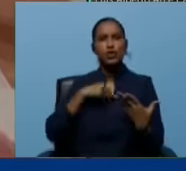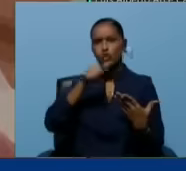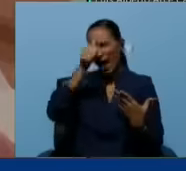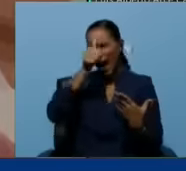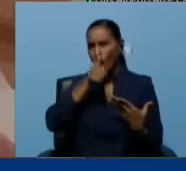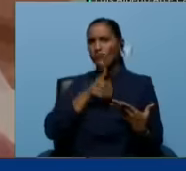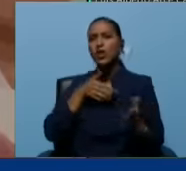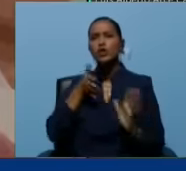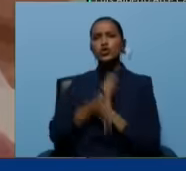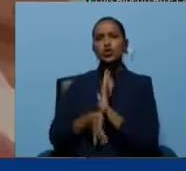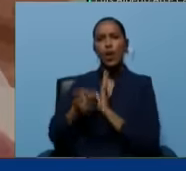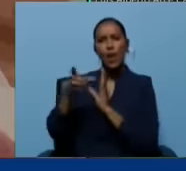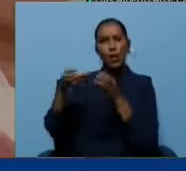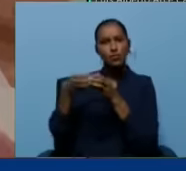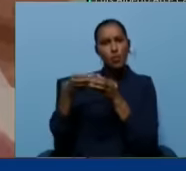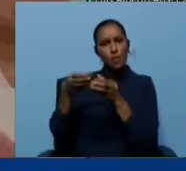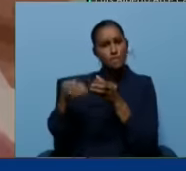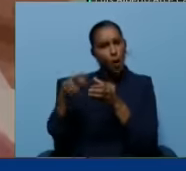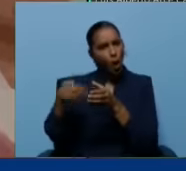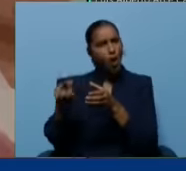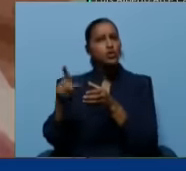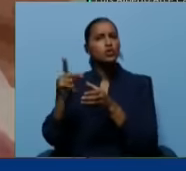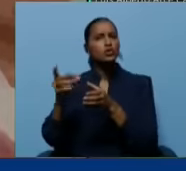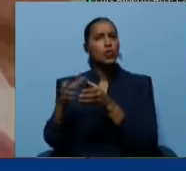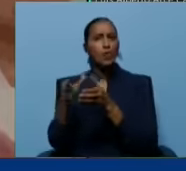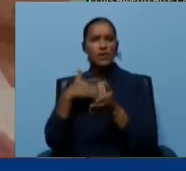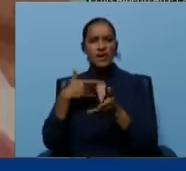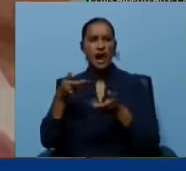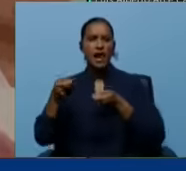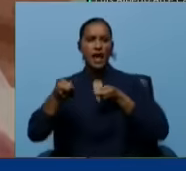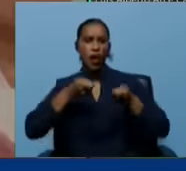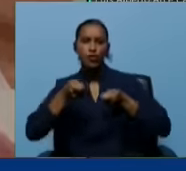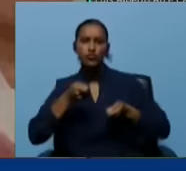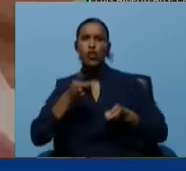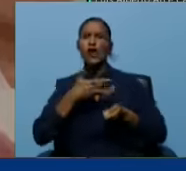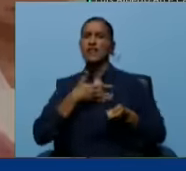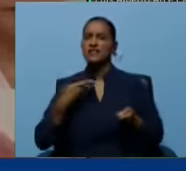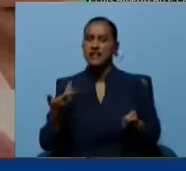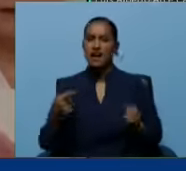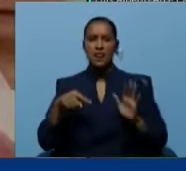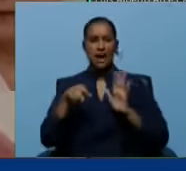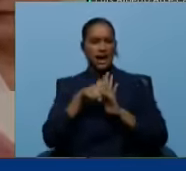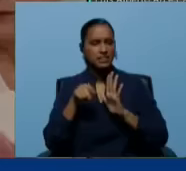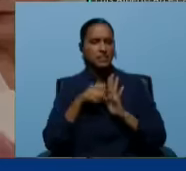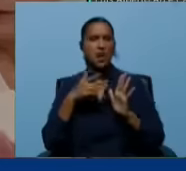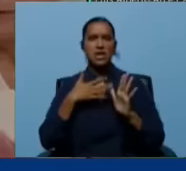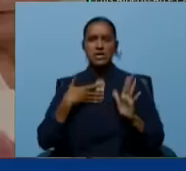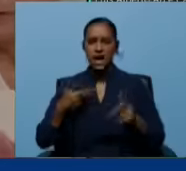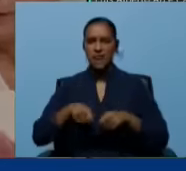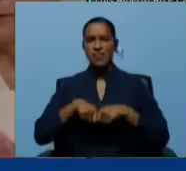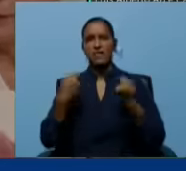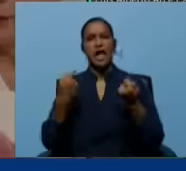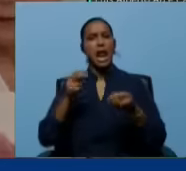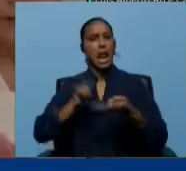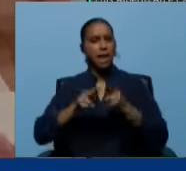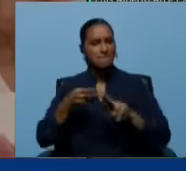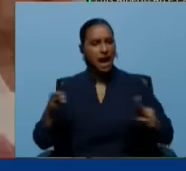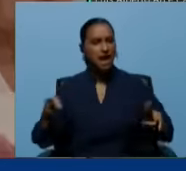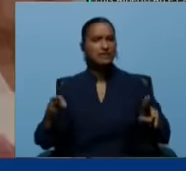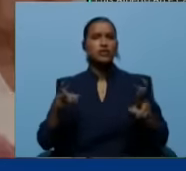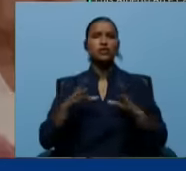imperialista y las amenazas crecientes a la paz y a la estabilidad